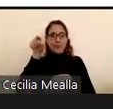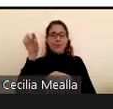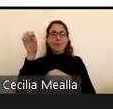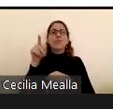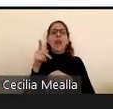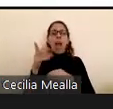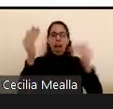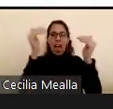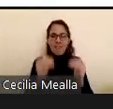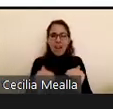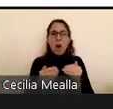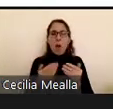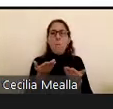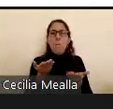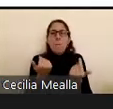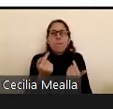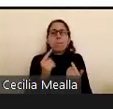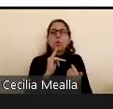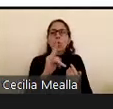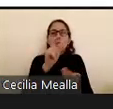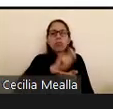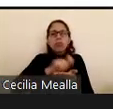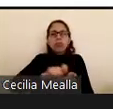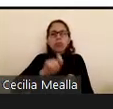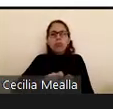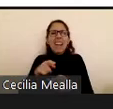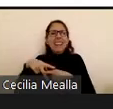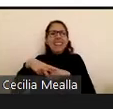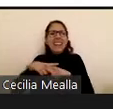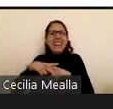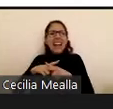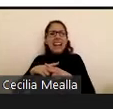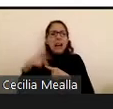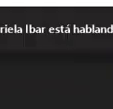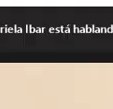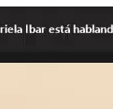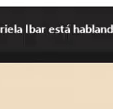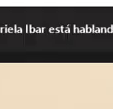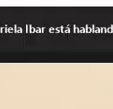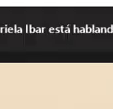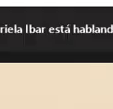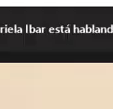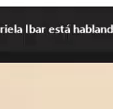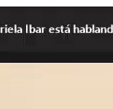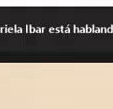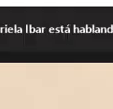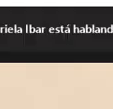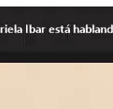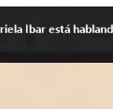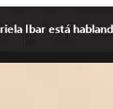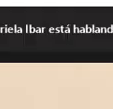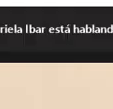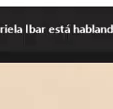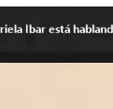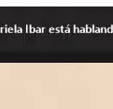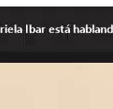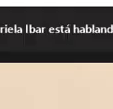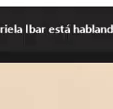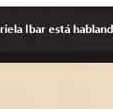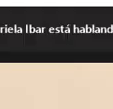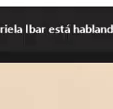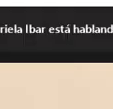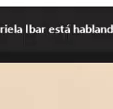la técnica, ¿sí? Entonces, fíjense, en este, ustedes tienen, en el de